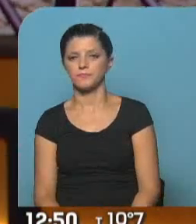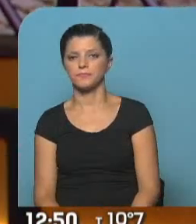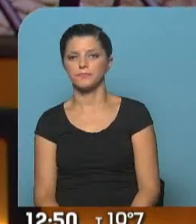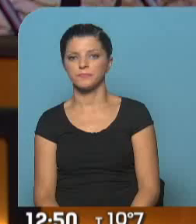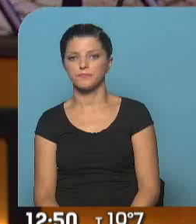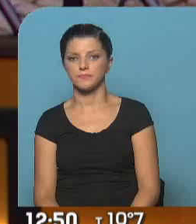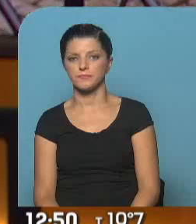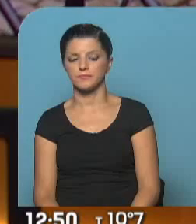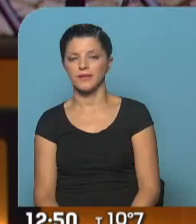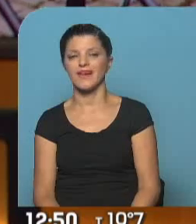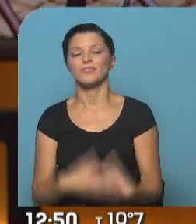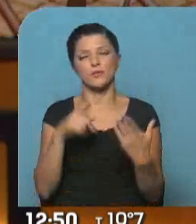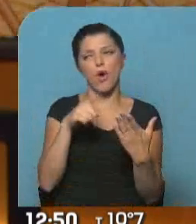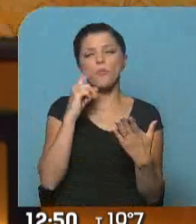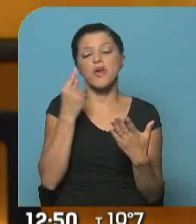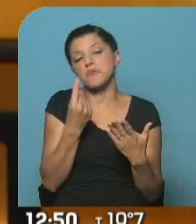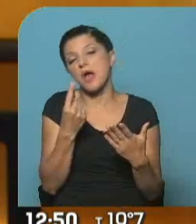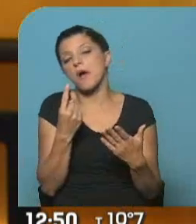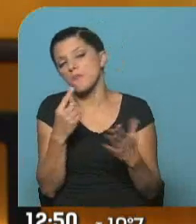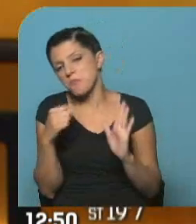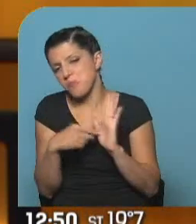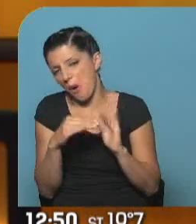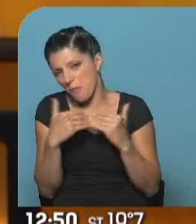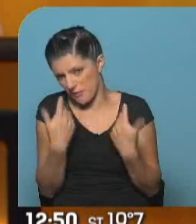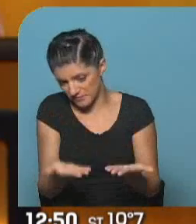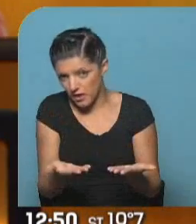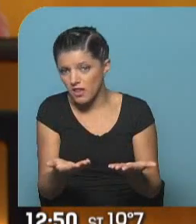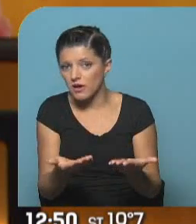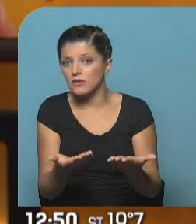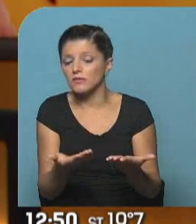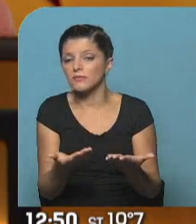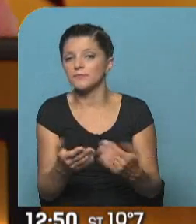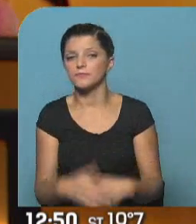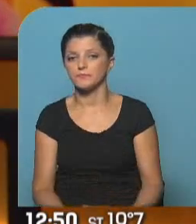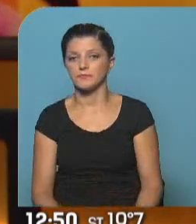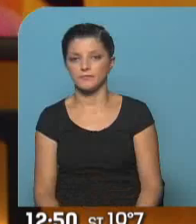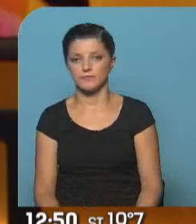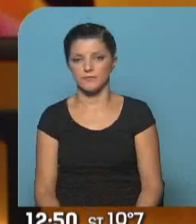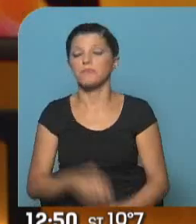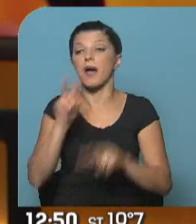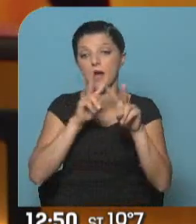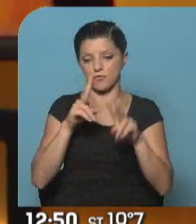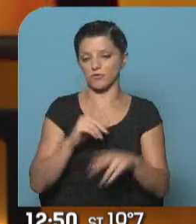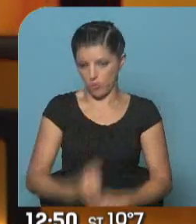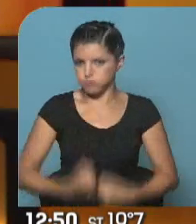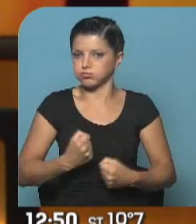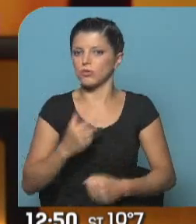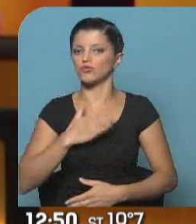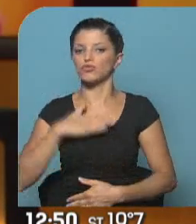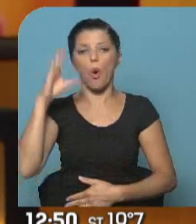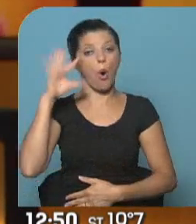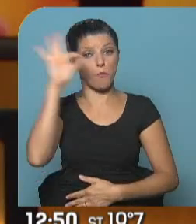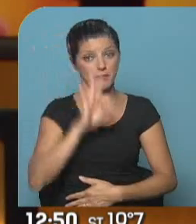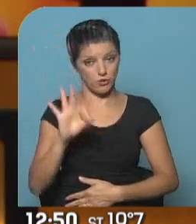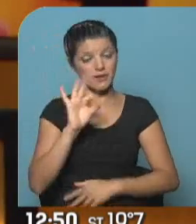ahí él tiene, yo creo, una buena carta para jugar y es para, digamos, hacer honor a su postura y al mismo tiempo tener en